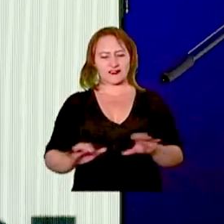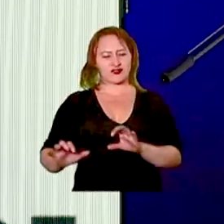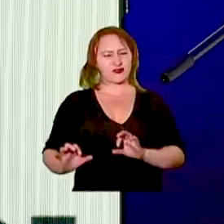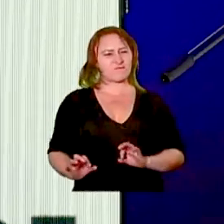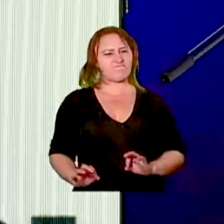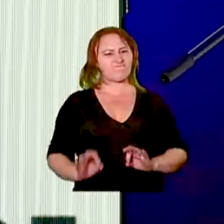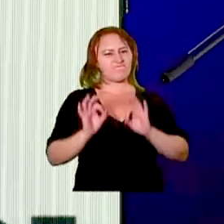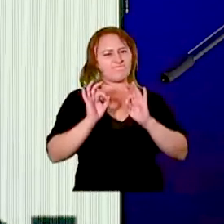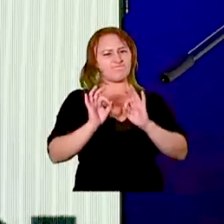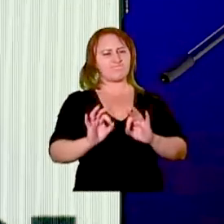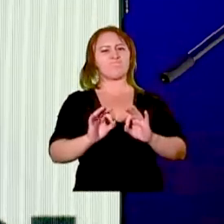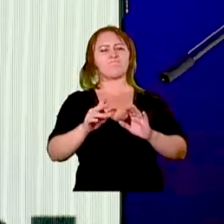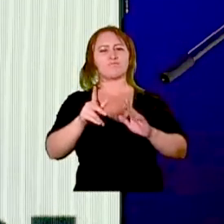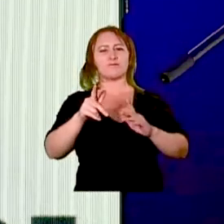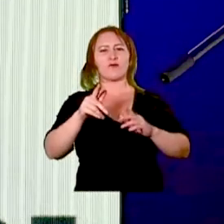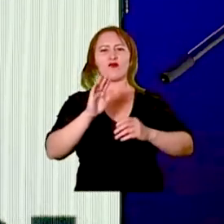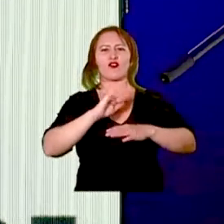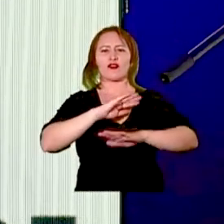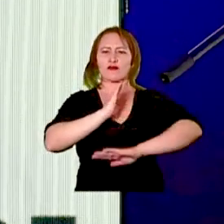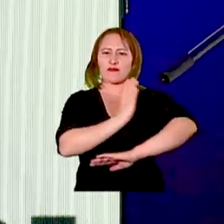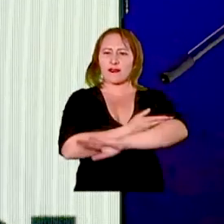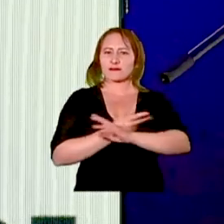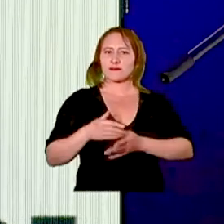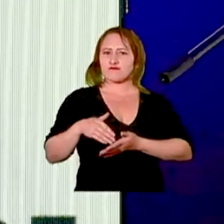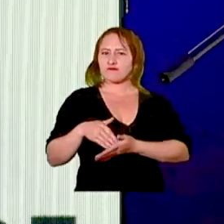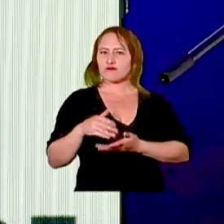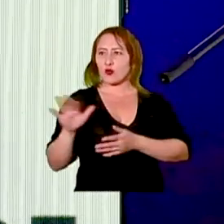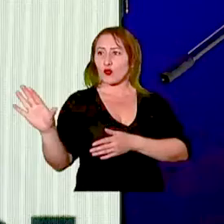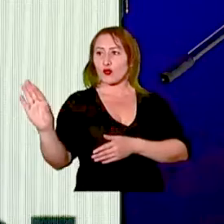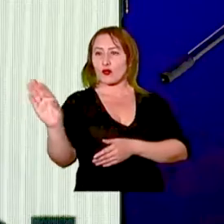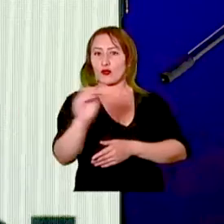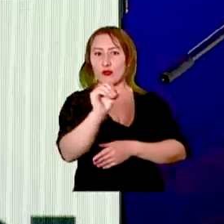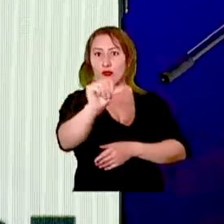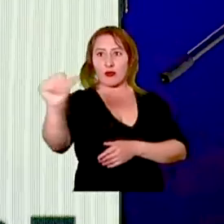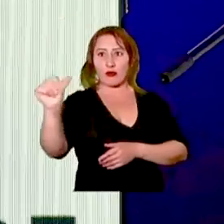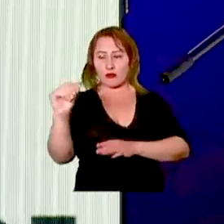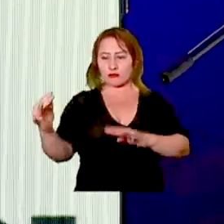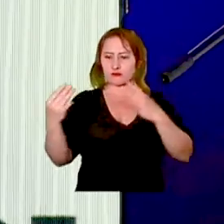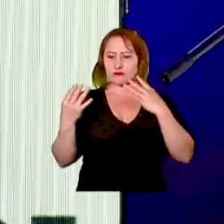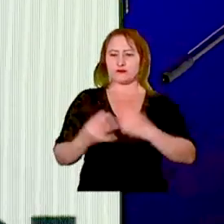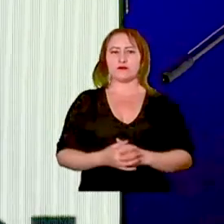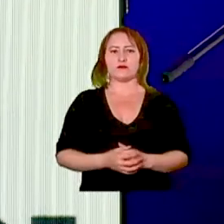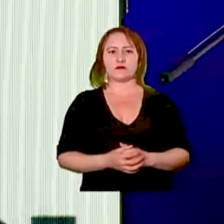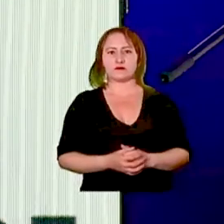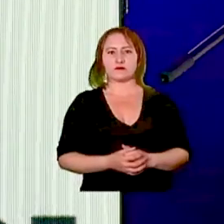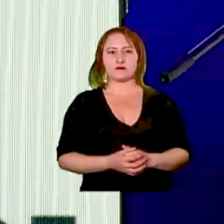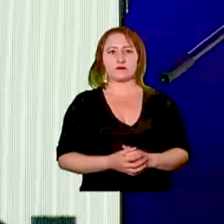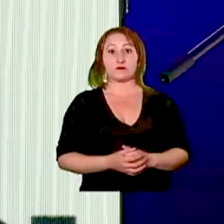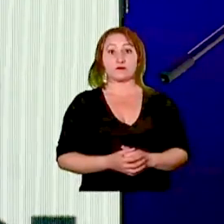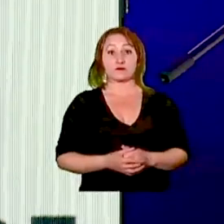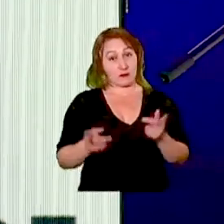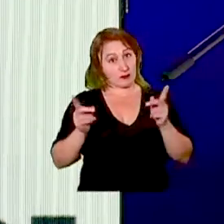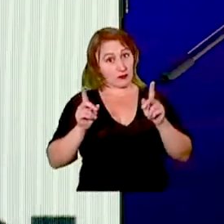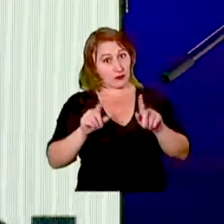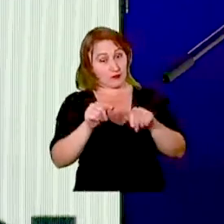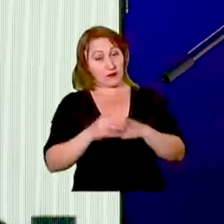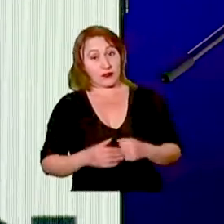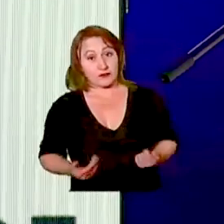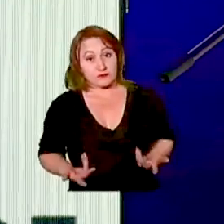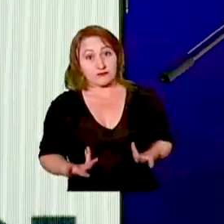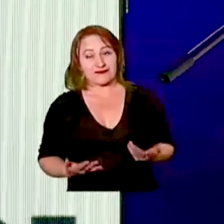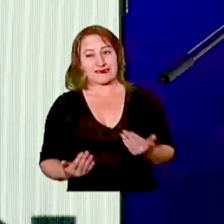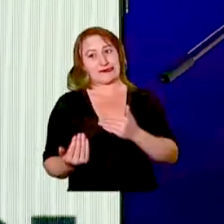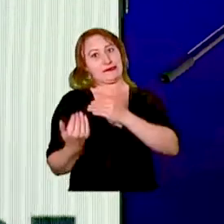de fortaleza frente a las otras mujeres. Pero no solamente eso, me impone también la